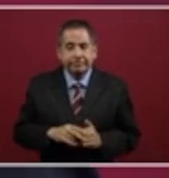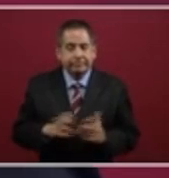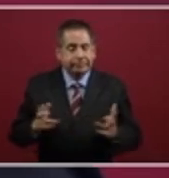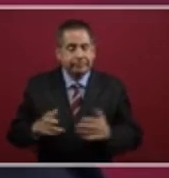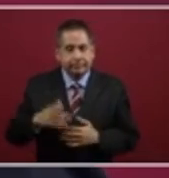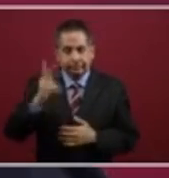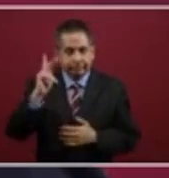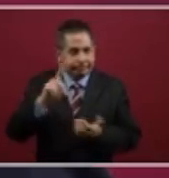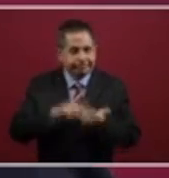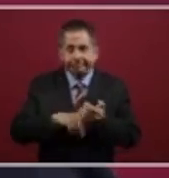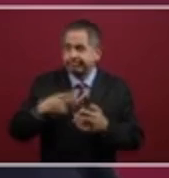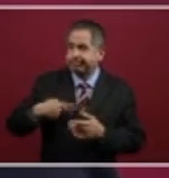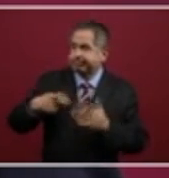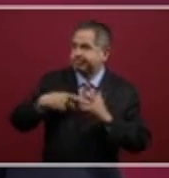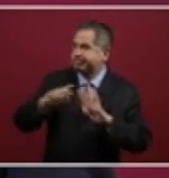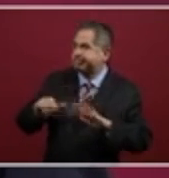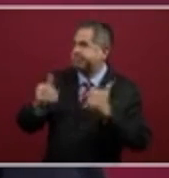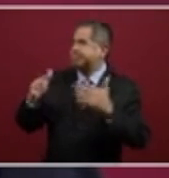pero la gente